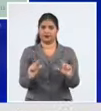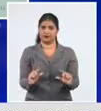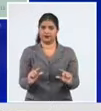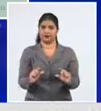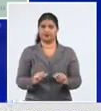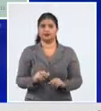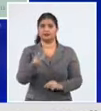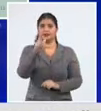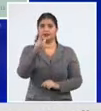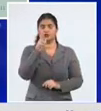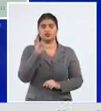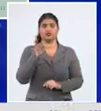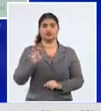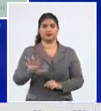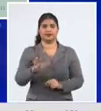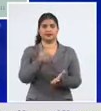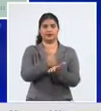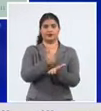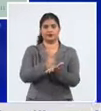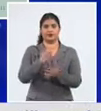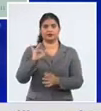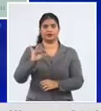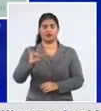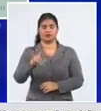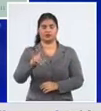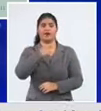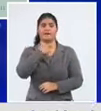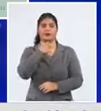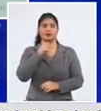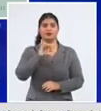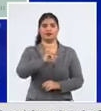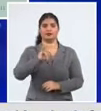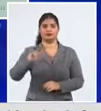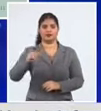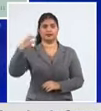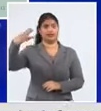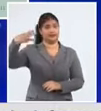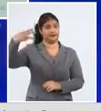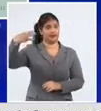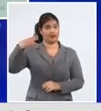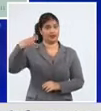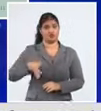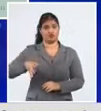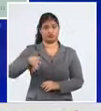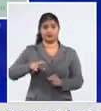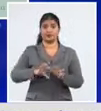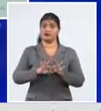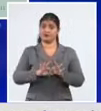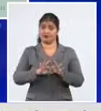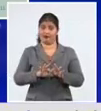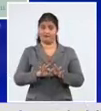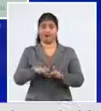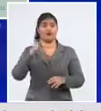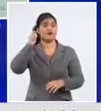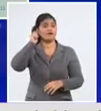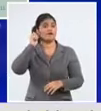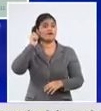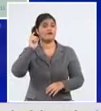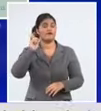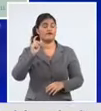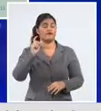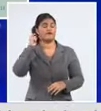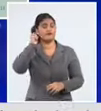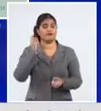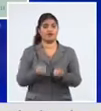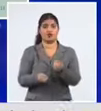79 y 1 de enero con 66, las cifras más altas ayer. Florencia 53, Chamba